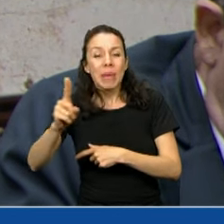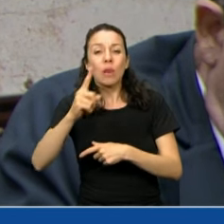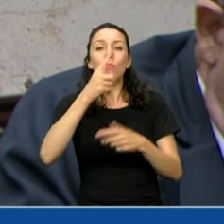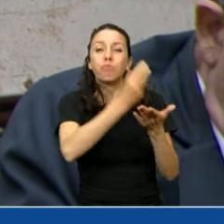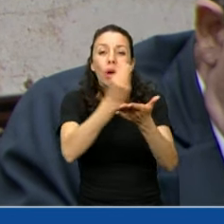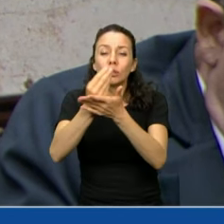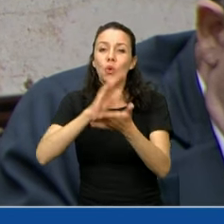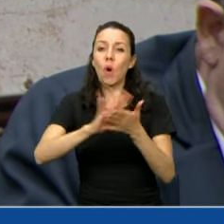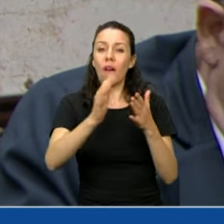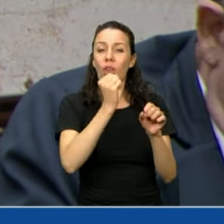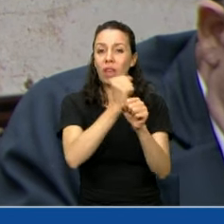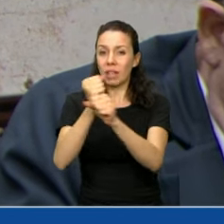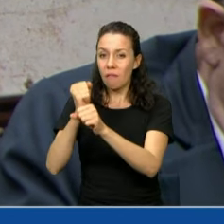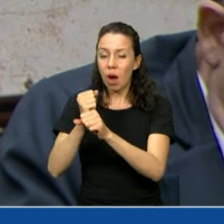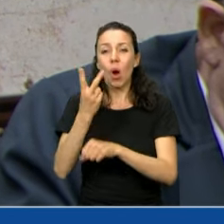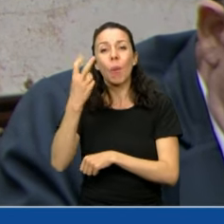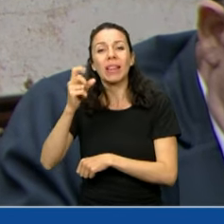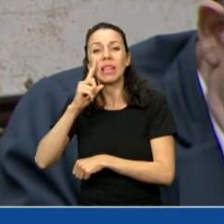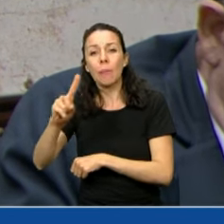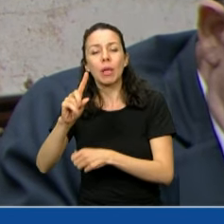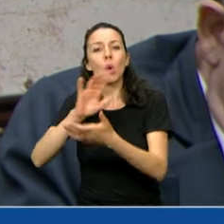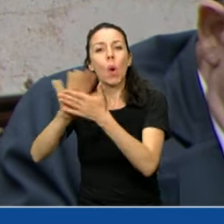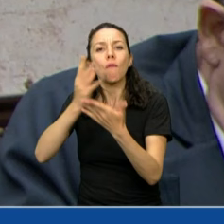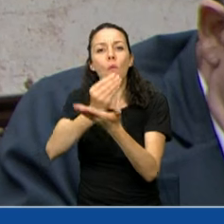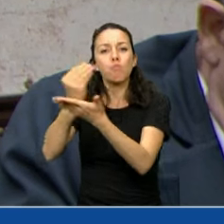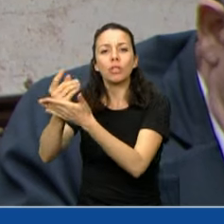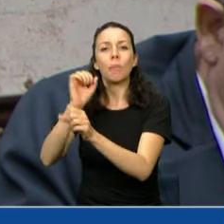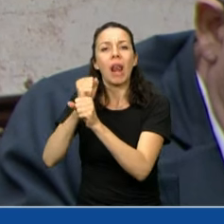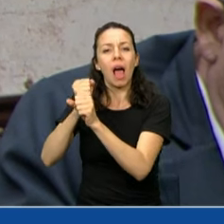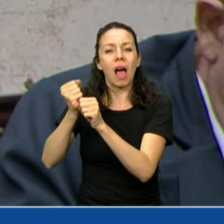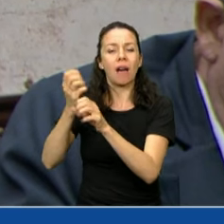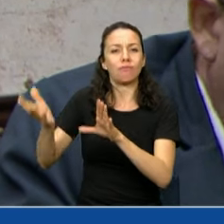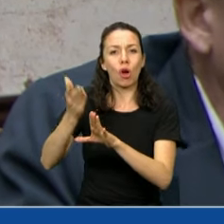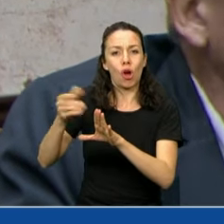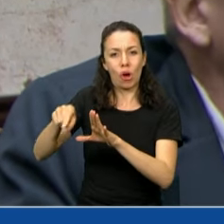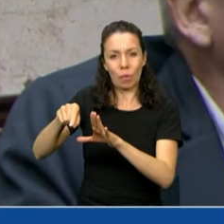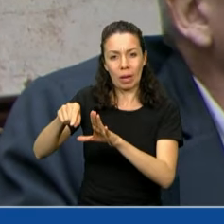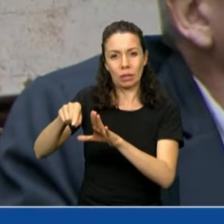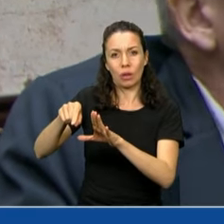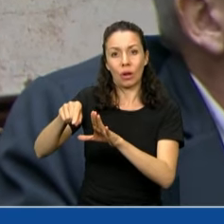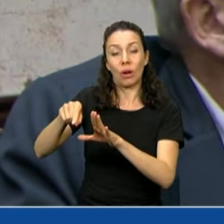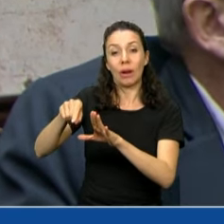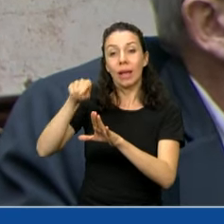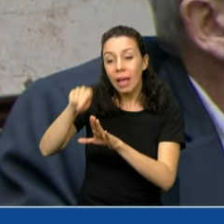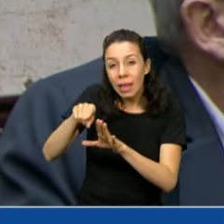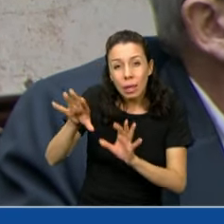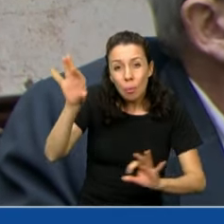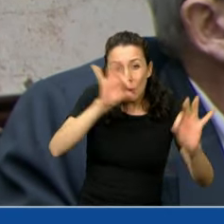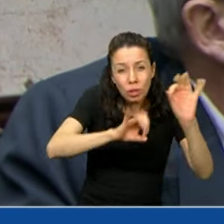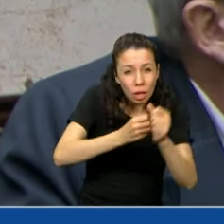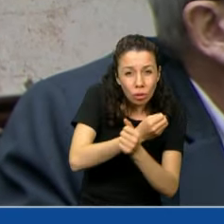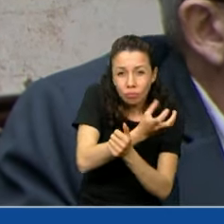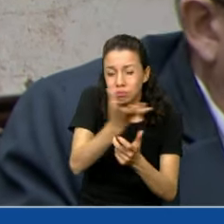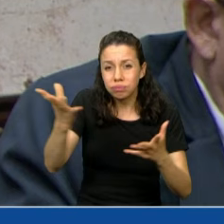20,000 nuevos puestos de trabajo en su operación un proyecto con estas características un proyecto